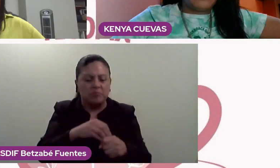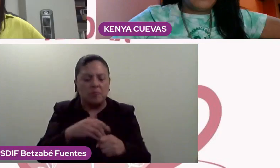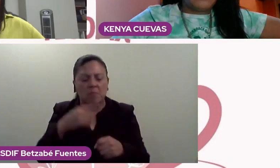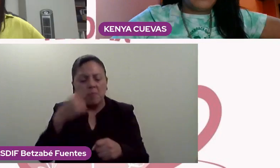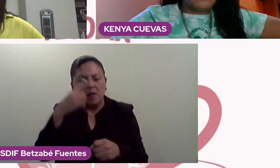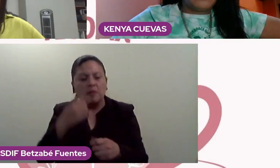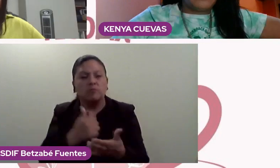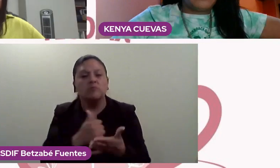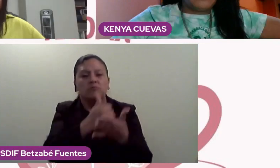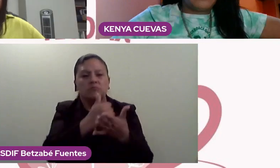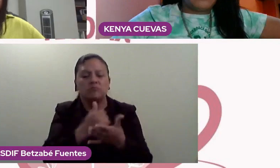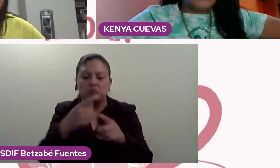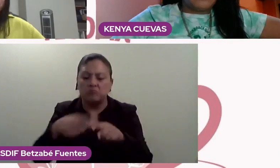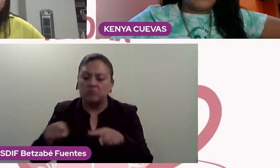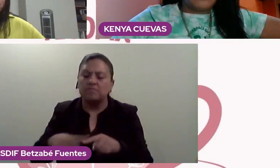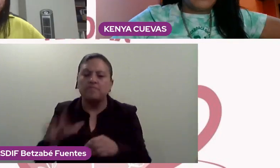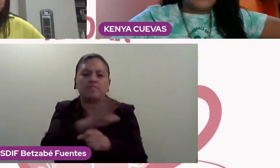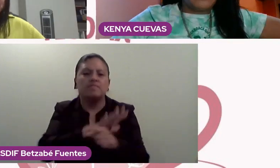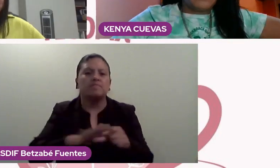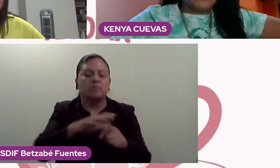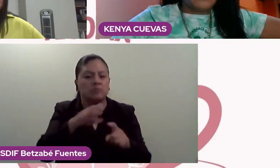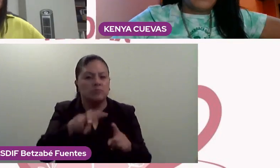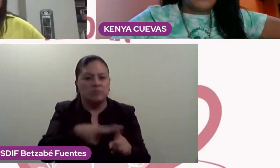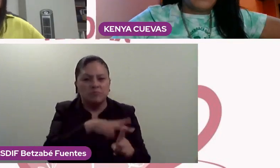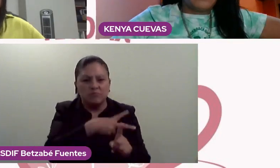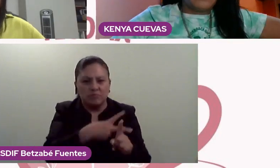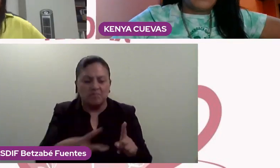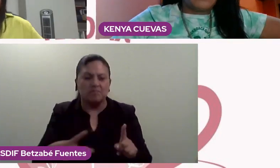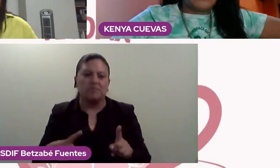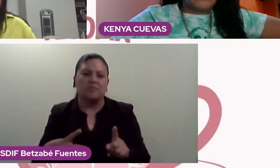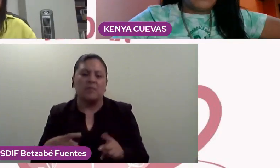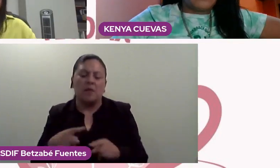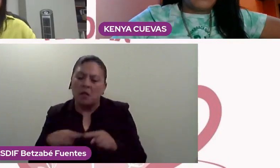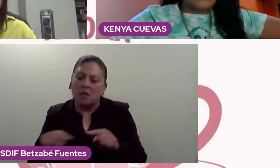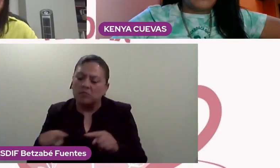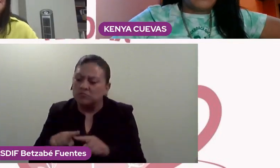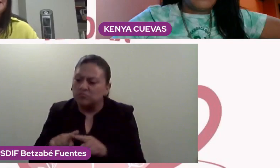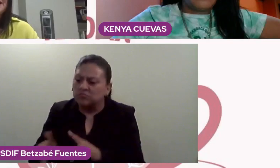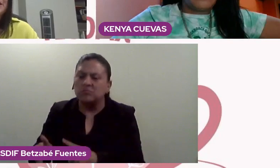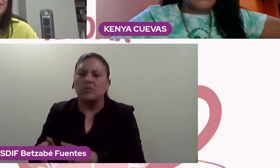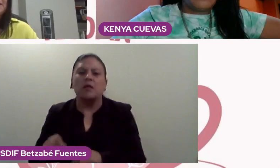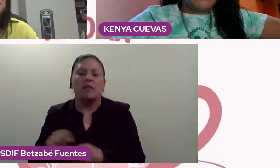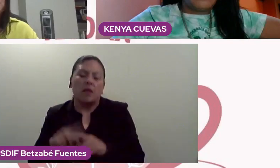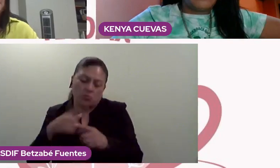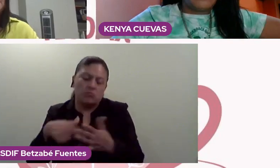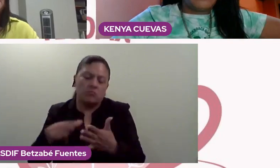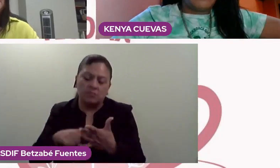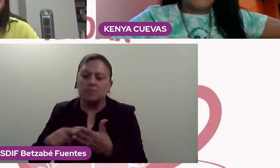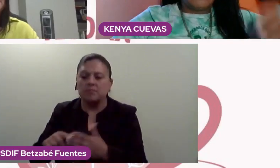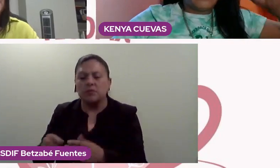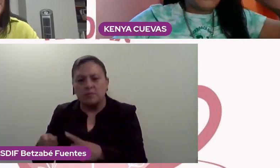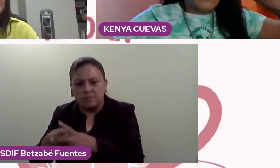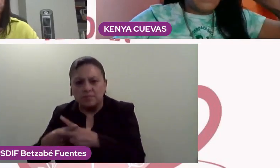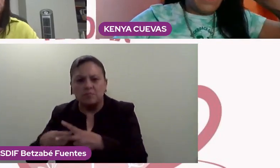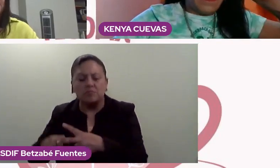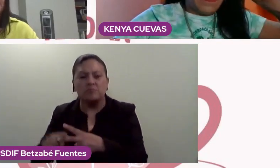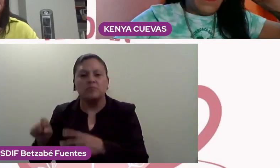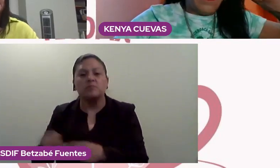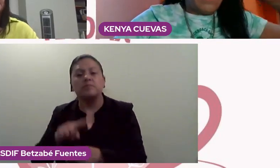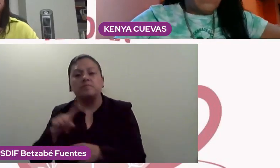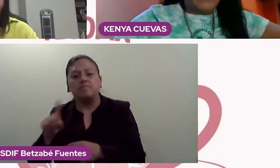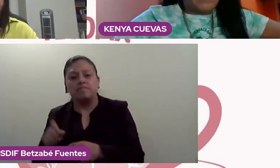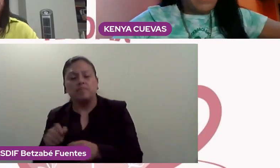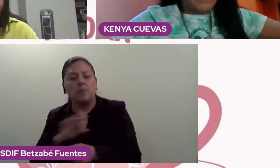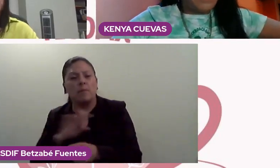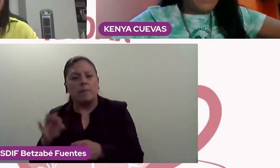distintos contextos de violencia de donde provienen y les dé herramientas para integrarse a la sociedad